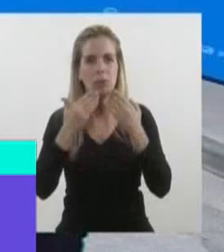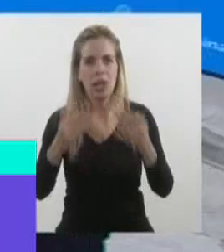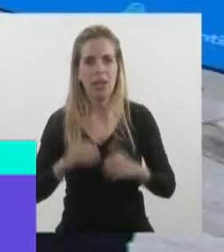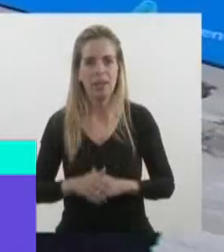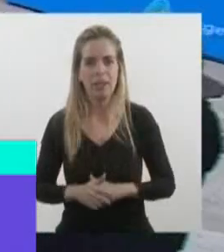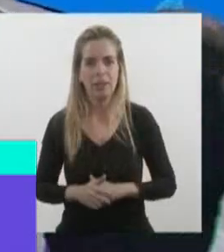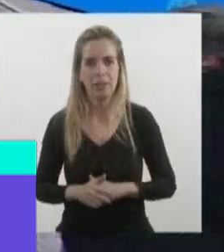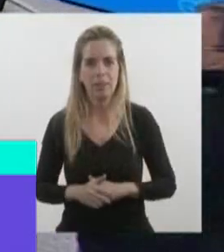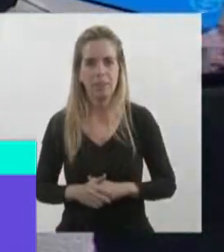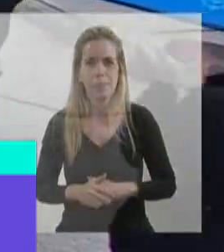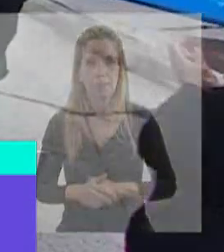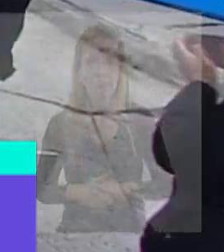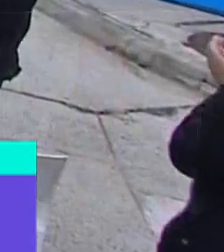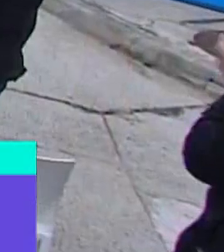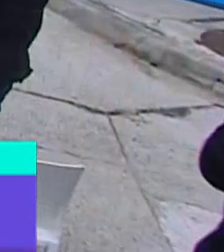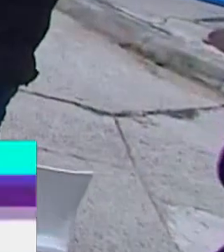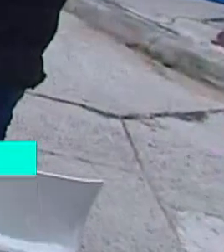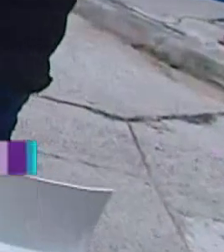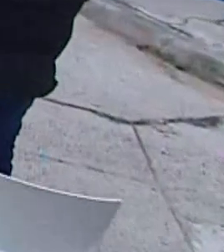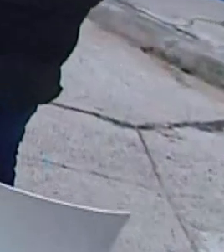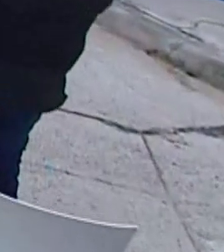este modo damos por finalizado este acto en que se ha entregado la vivienda número 10.000.